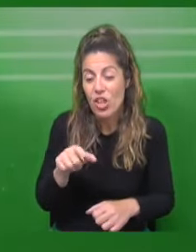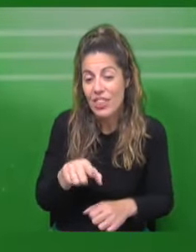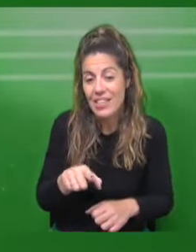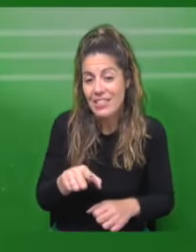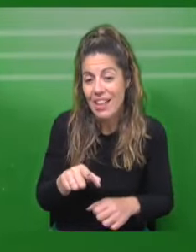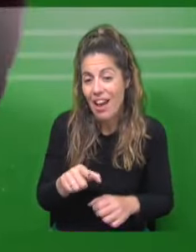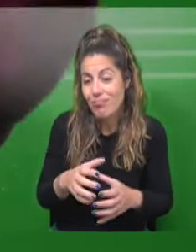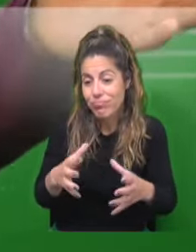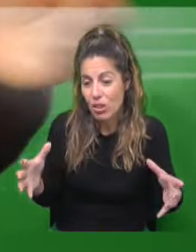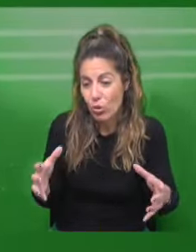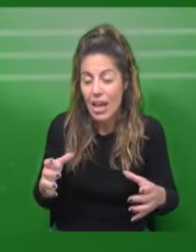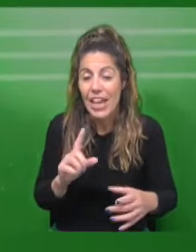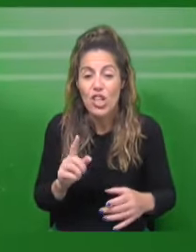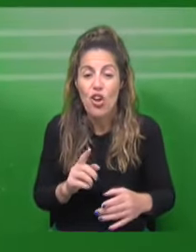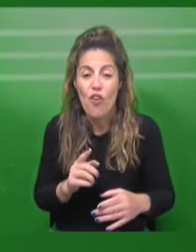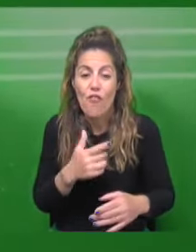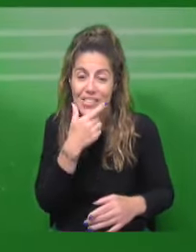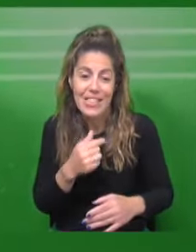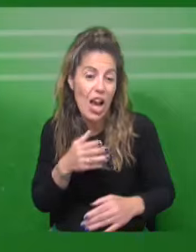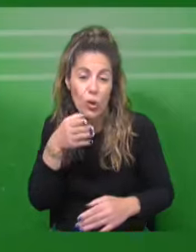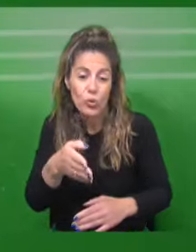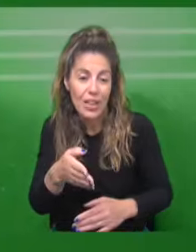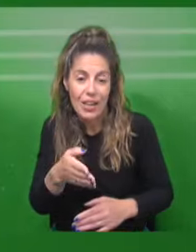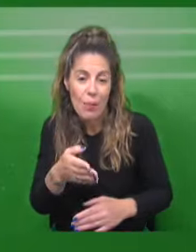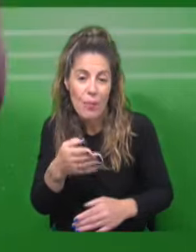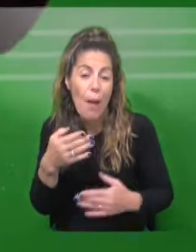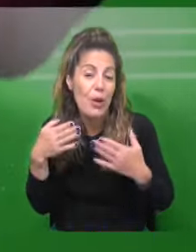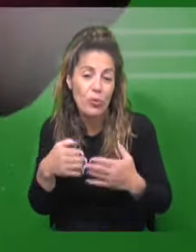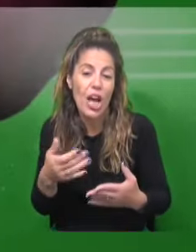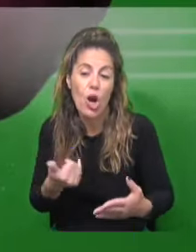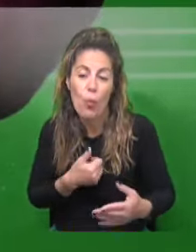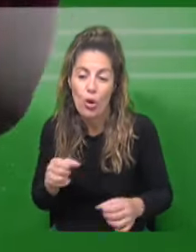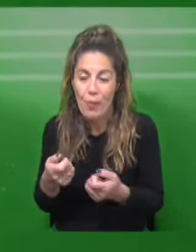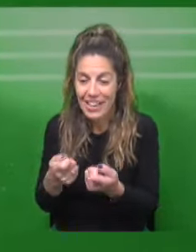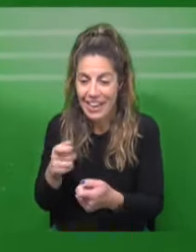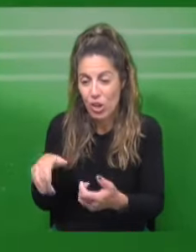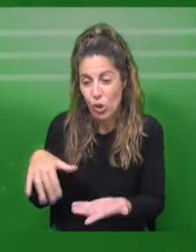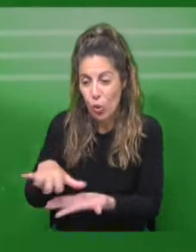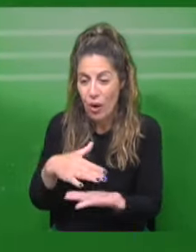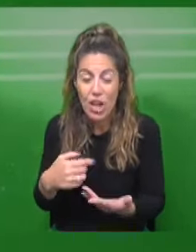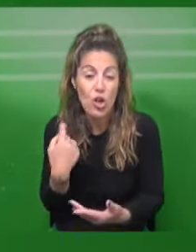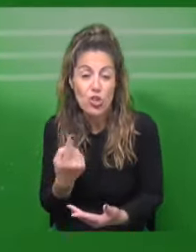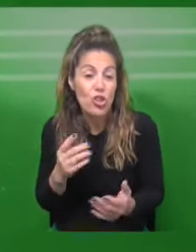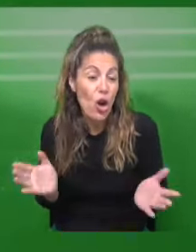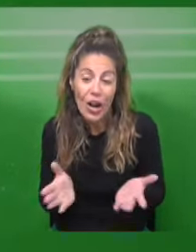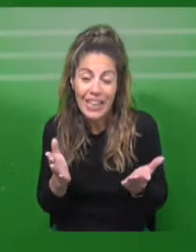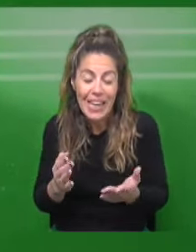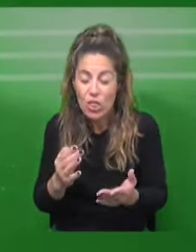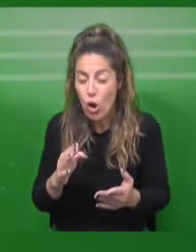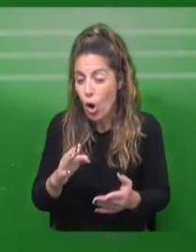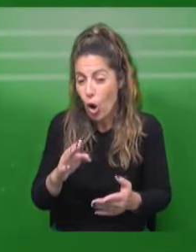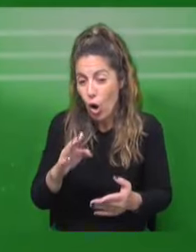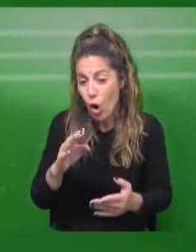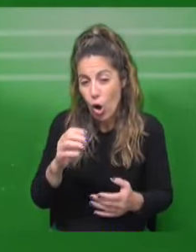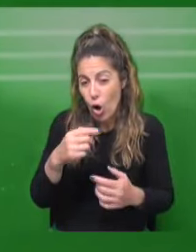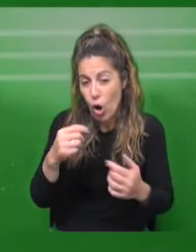y no tenemos la facilidad de cruzar la frontera cerca a preguntar cómo lo están manejando o sea que nosotros estamos generando conocimiento